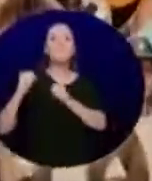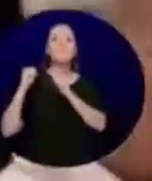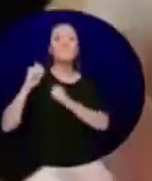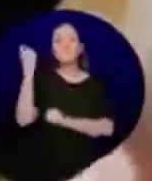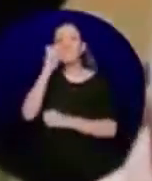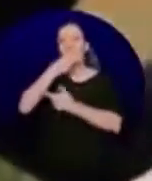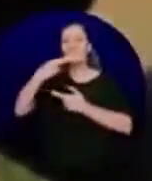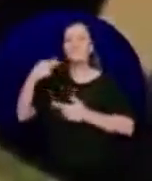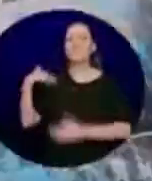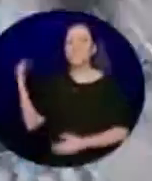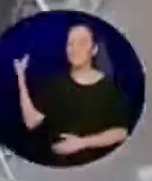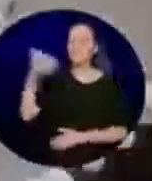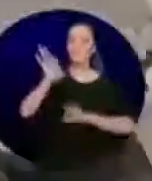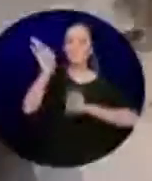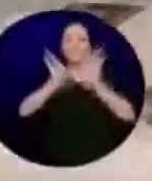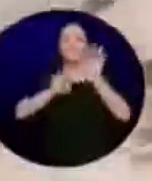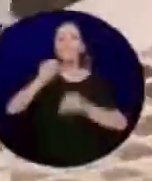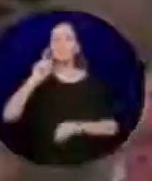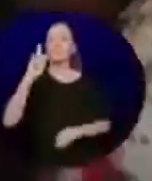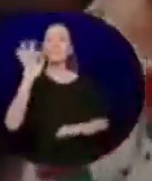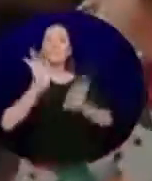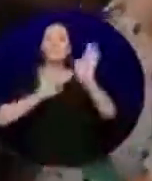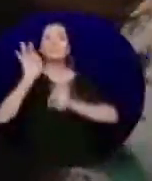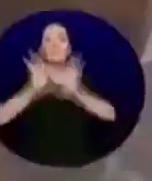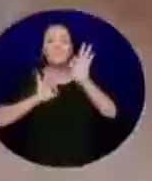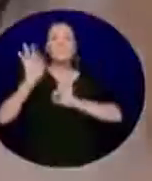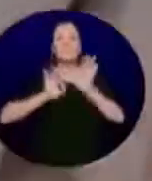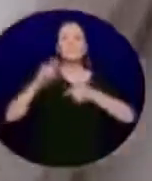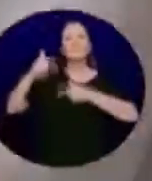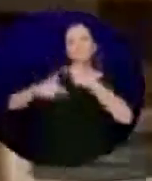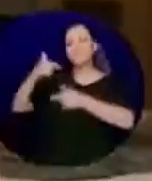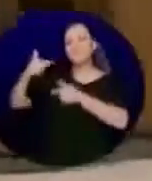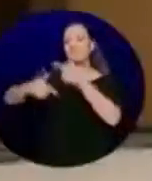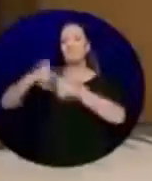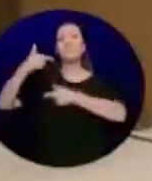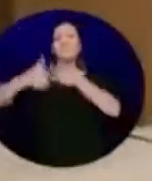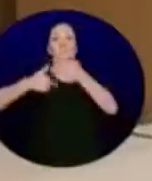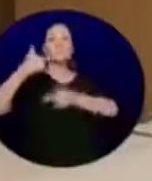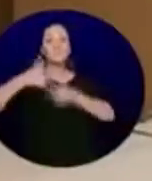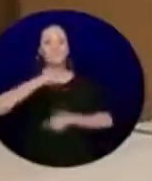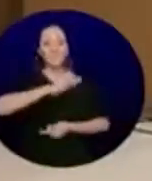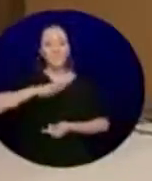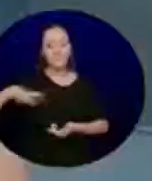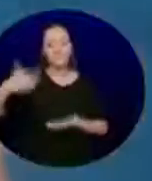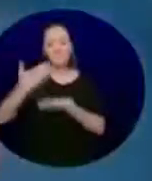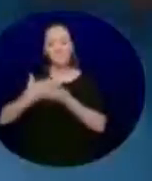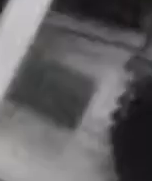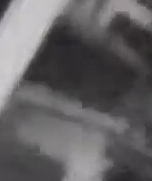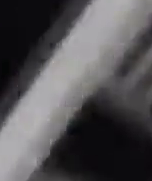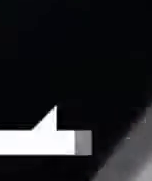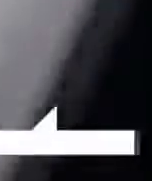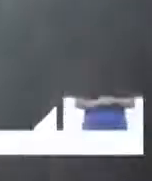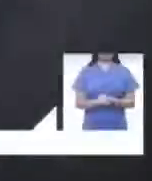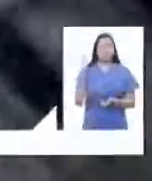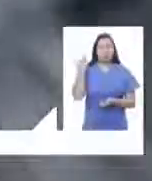el ex presidente luis ignacio lula da silva para pedir los votos para sus abanderados en los diferentes estados del país en una jornada